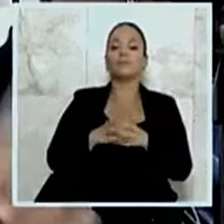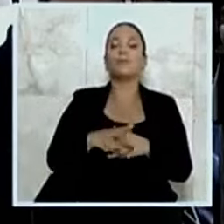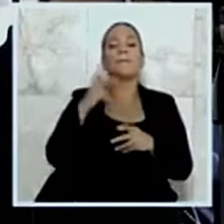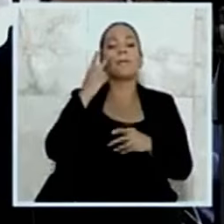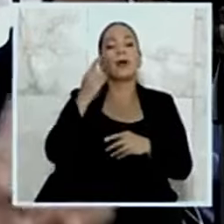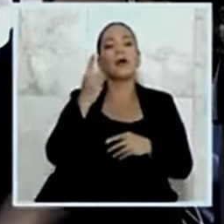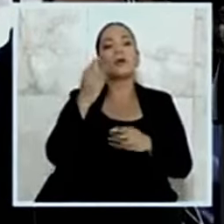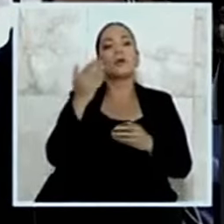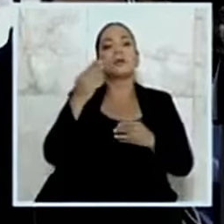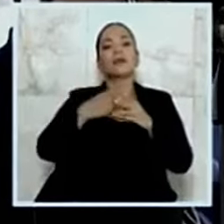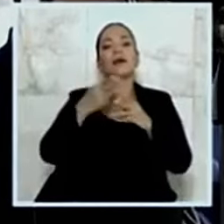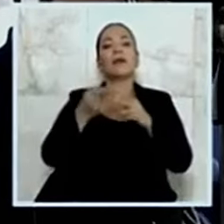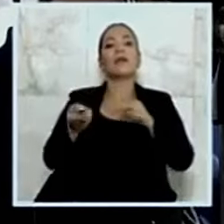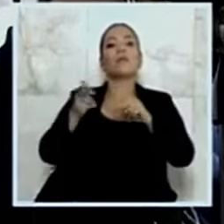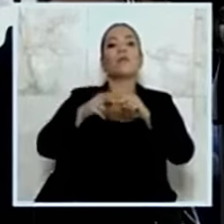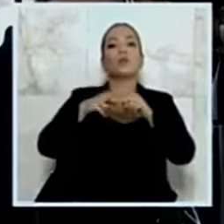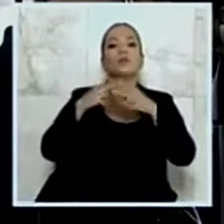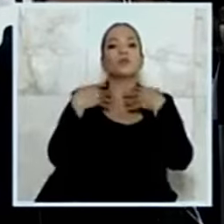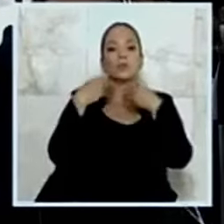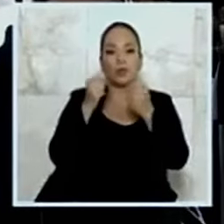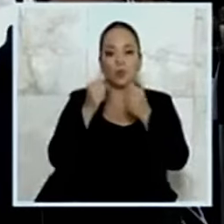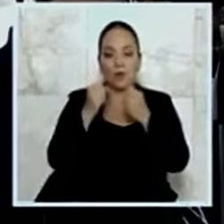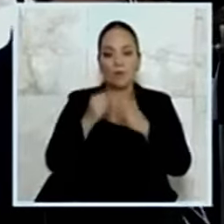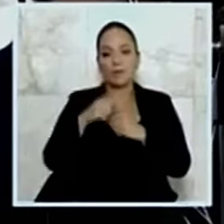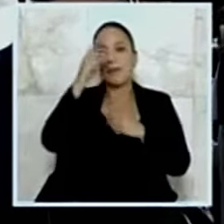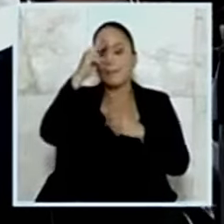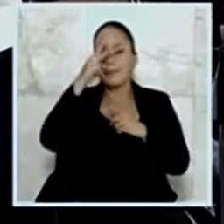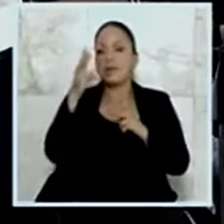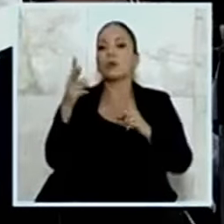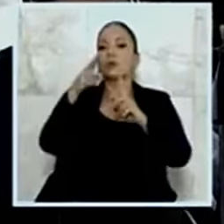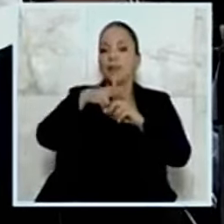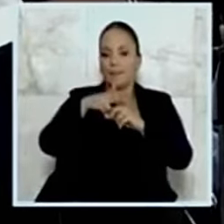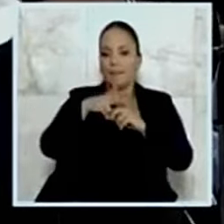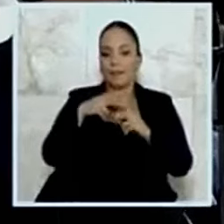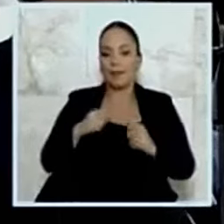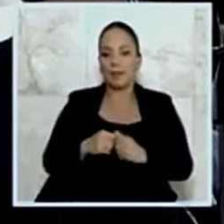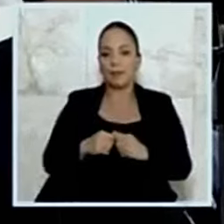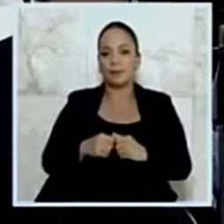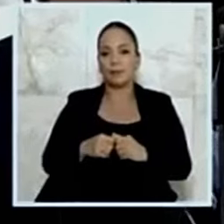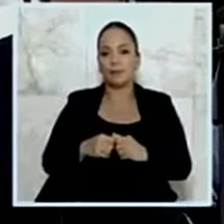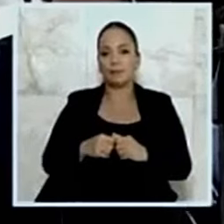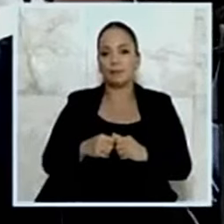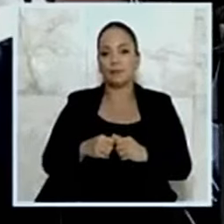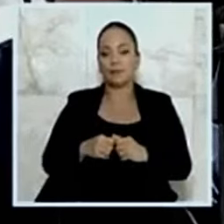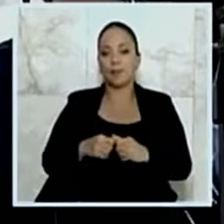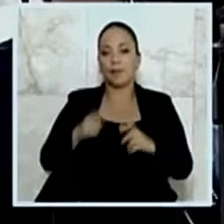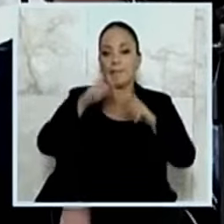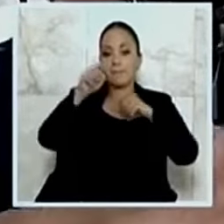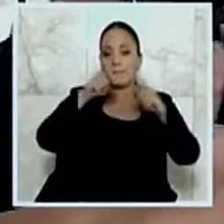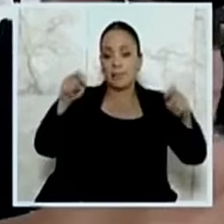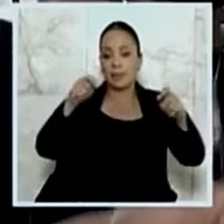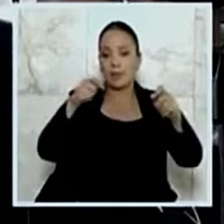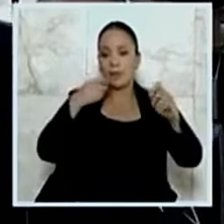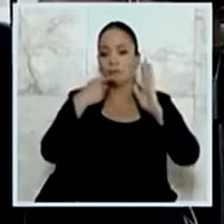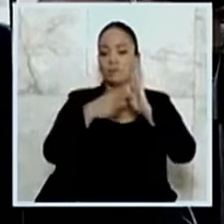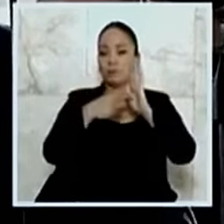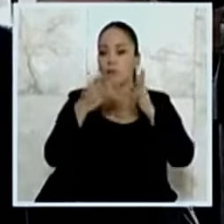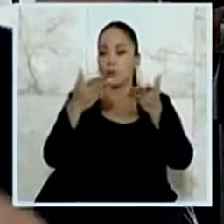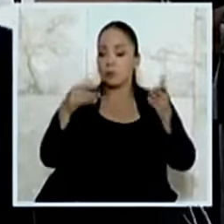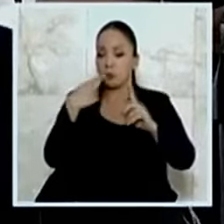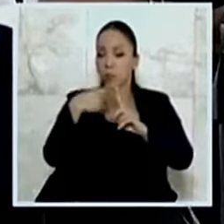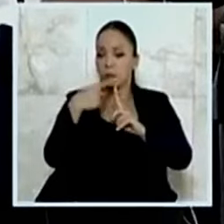ver a quién traigo. Sí, es que le voy a plantear la pregunta porque es multisector. Multidimensional. Sí, por hay favor. una cosa que se llama